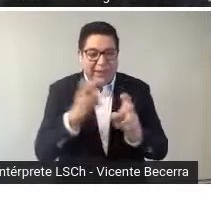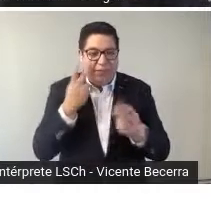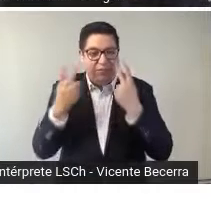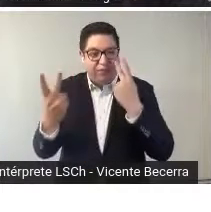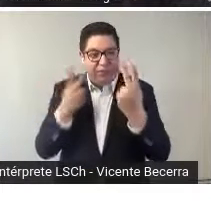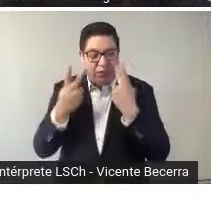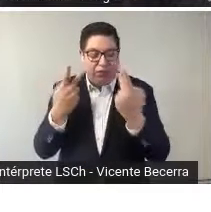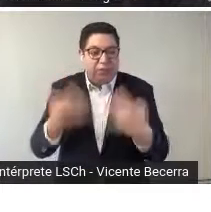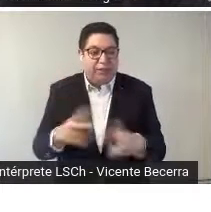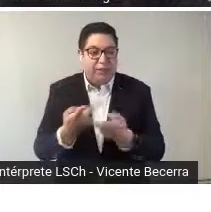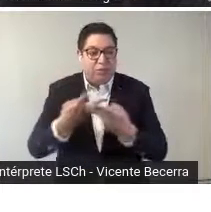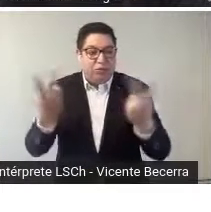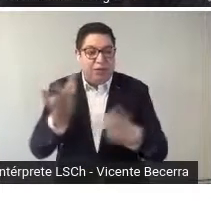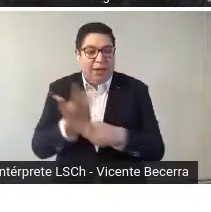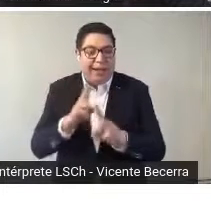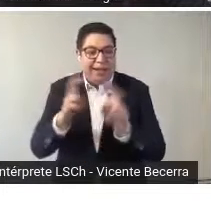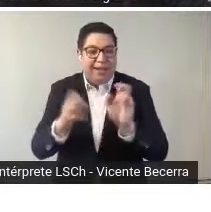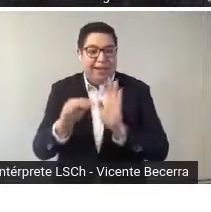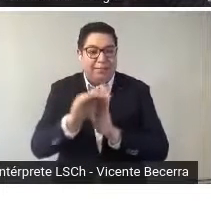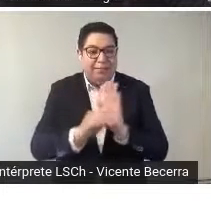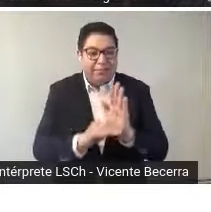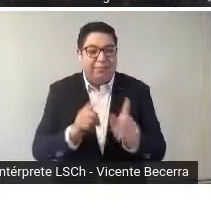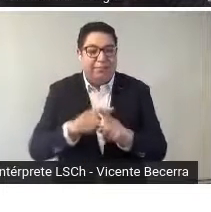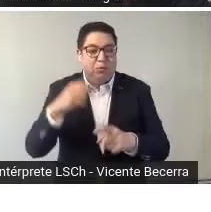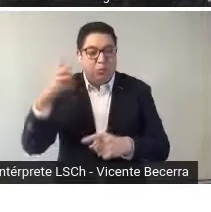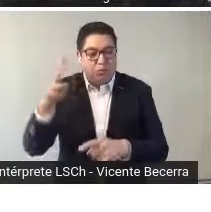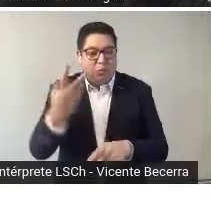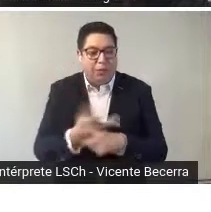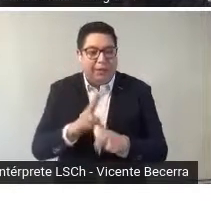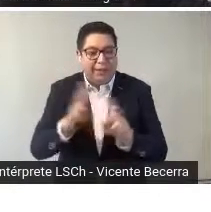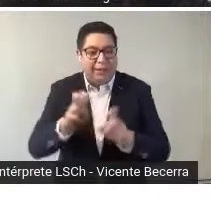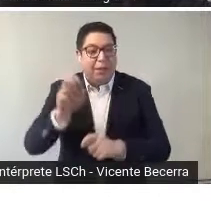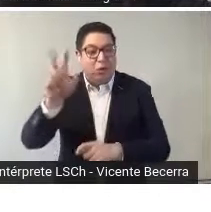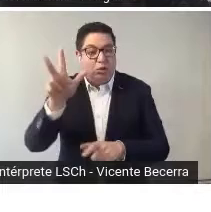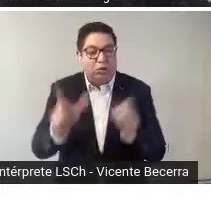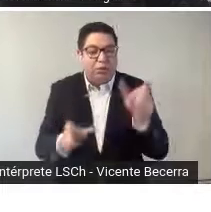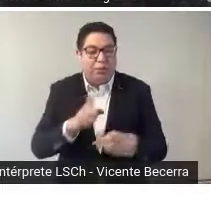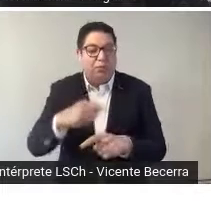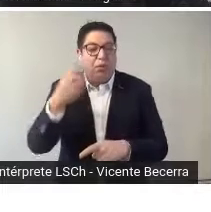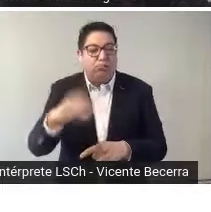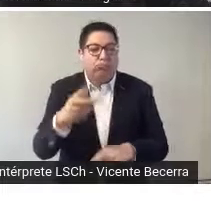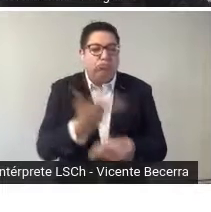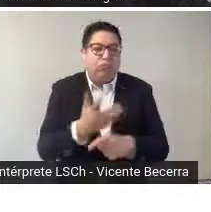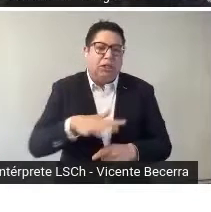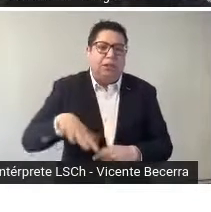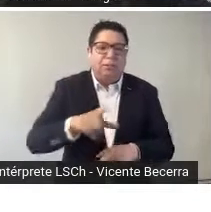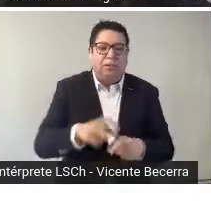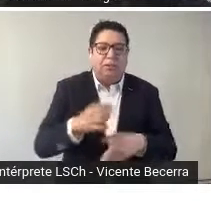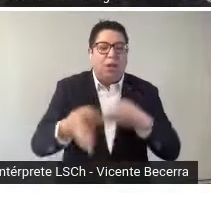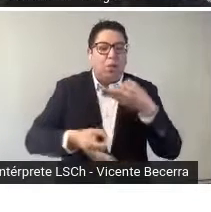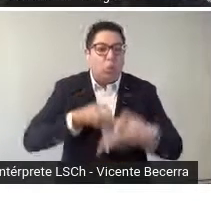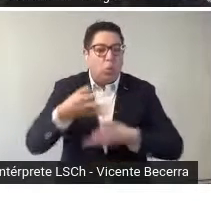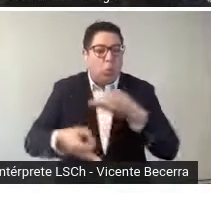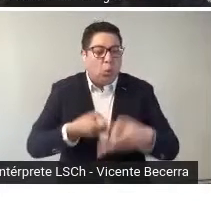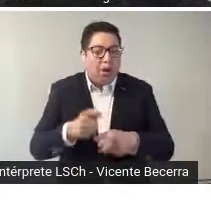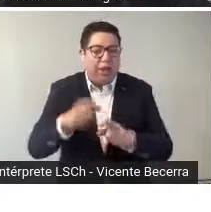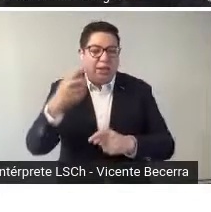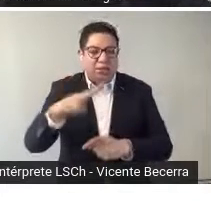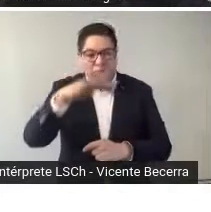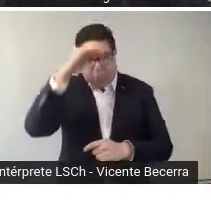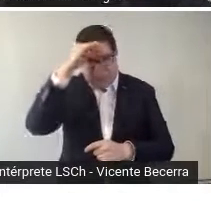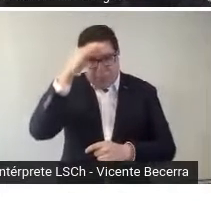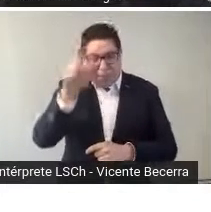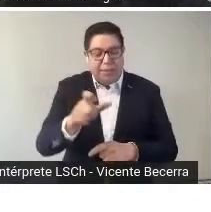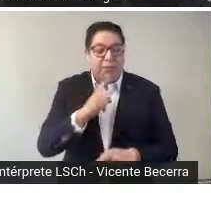plataforma. Tenemos iniciativas del Índice de Innovación Pública, en donde 8 personas de distintos servicios van a estar contando experiencias de innovación